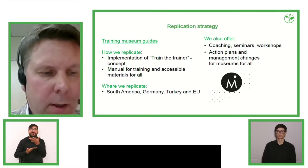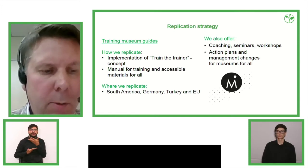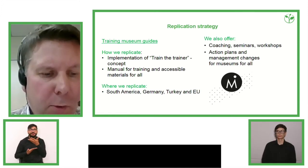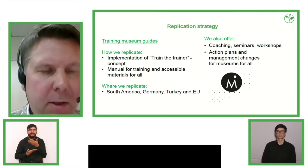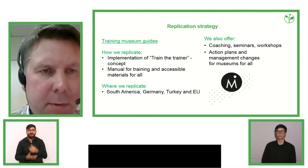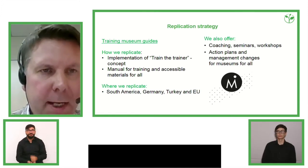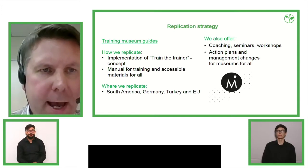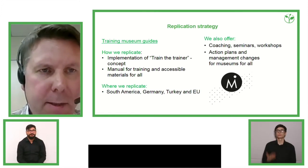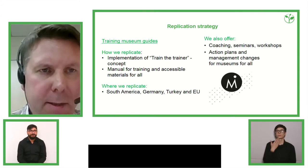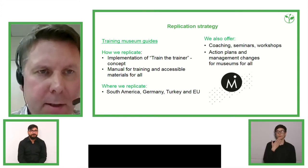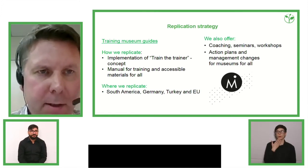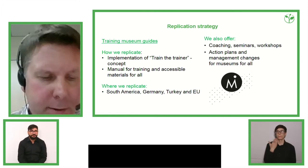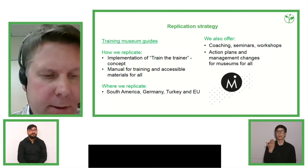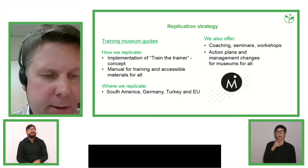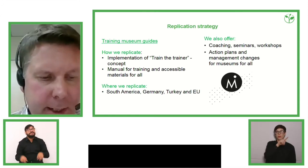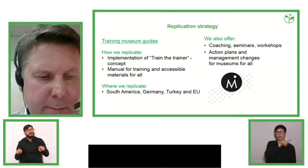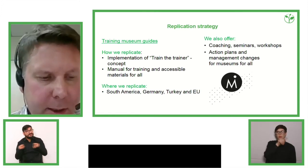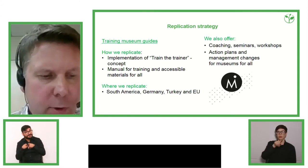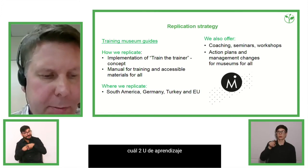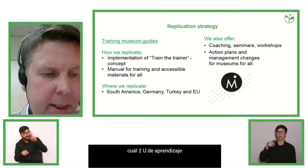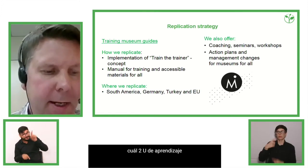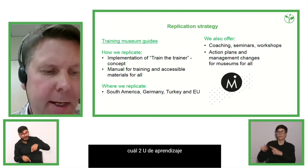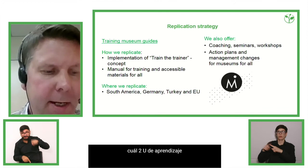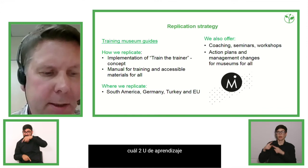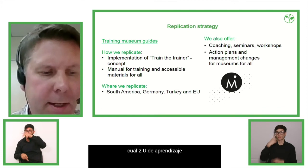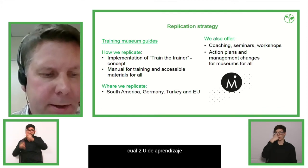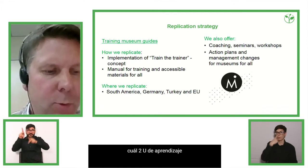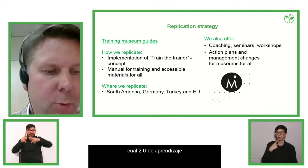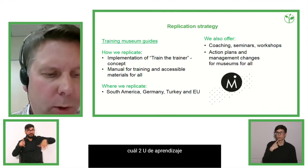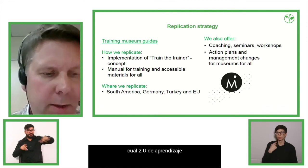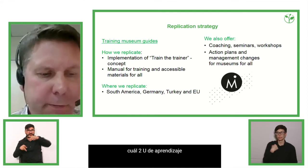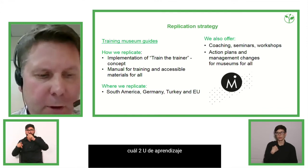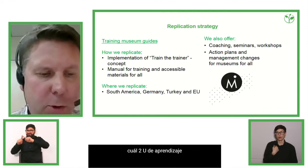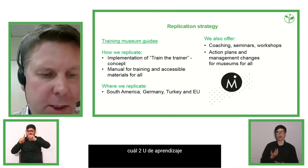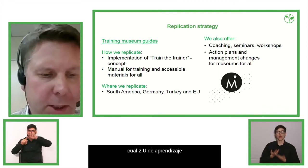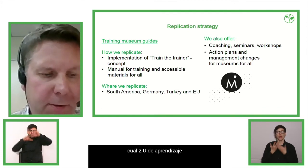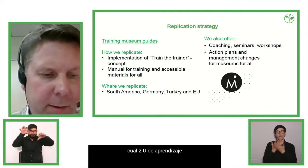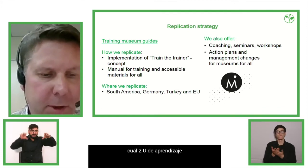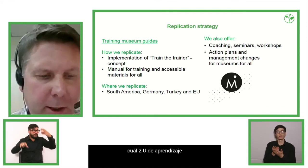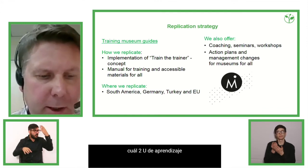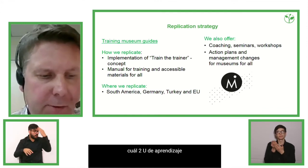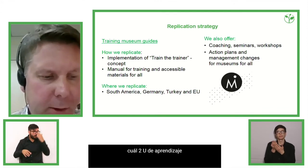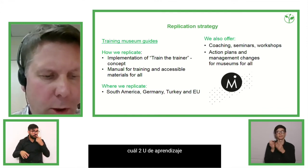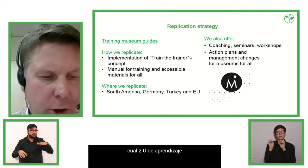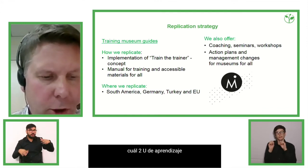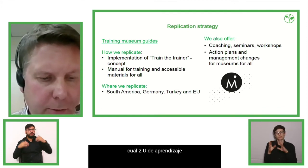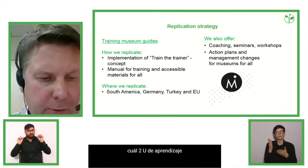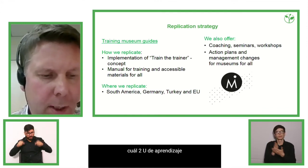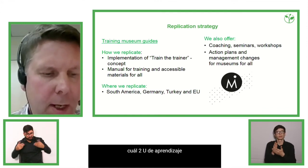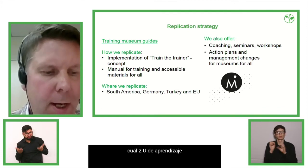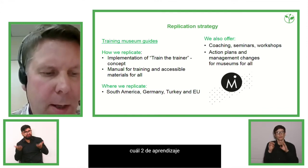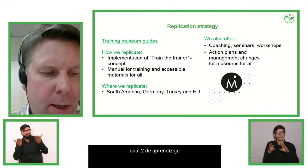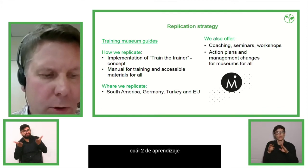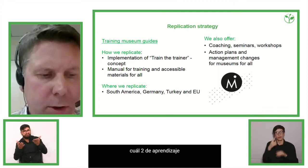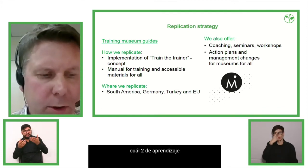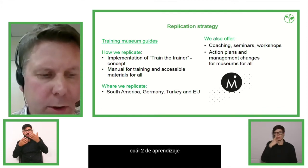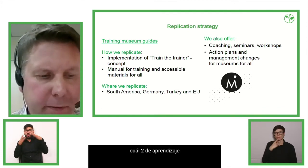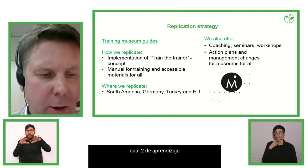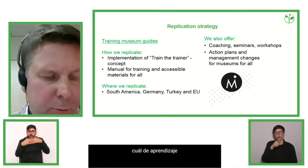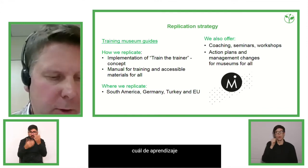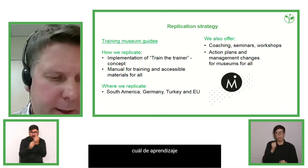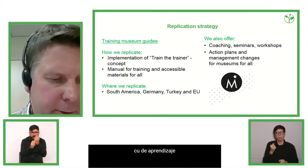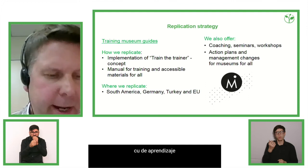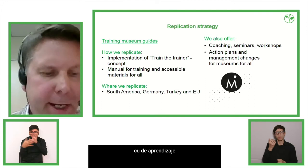a los museos, le ofrecemos una academia de museos que puede ser replicada y que pueden tener